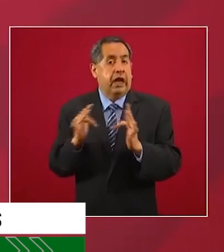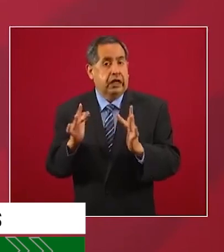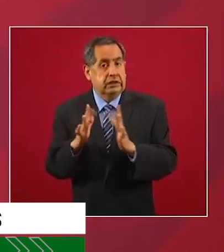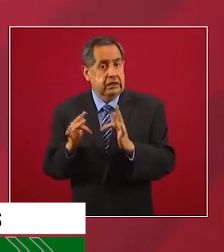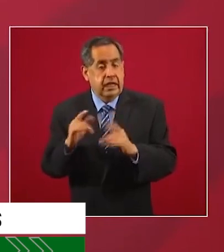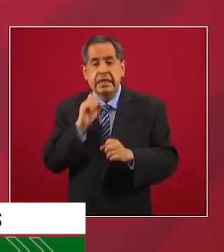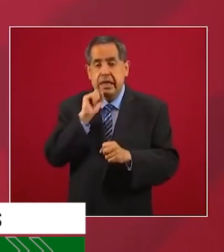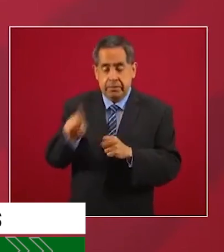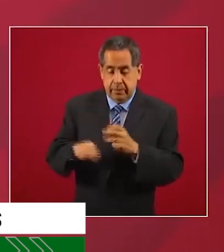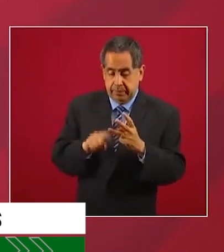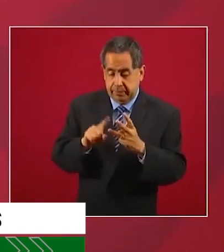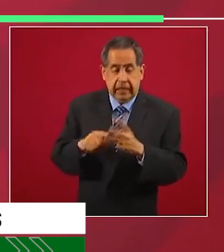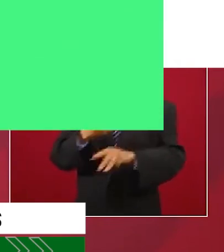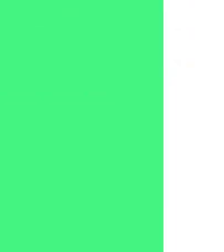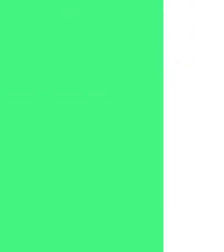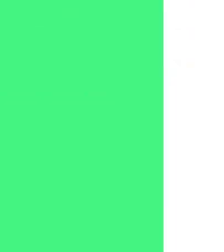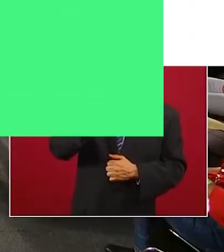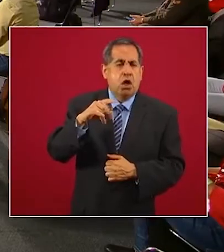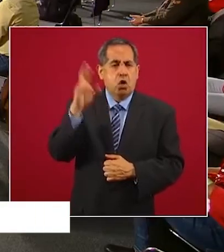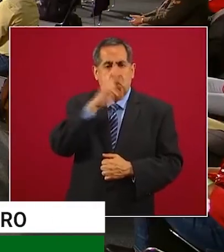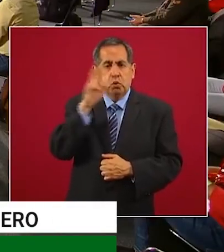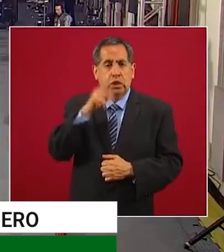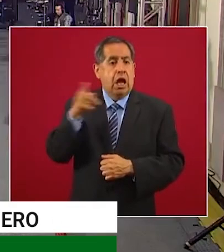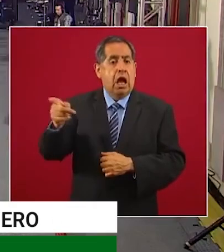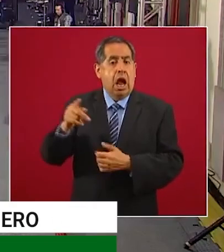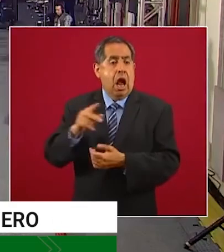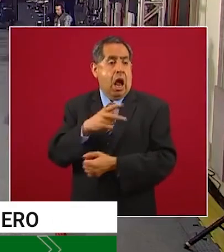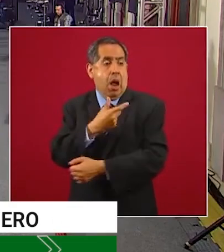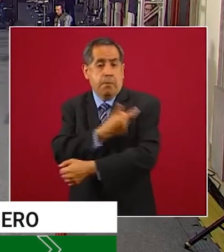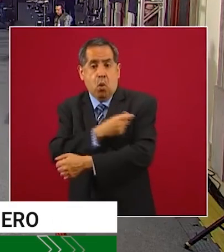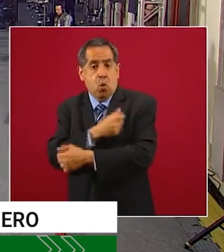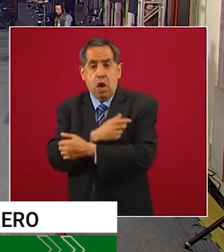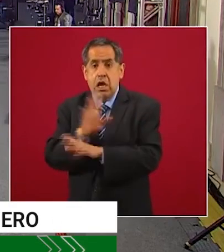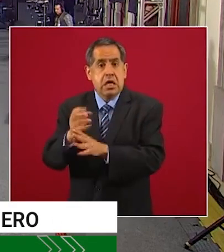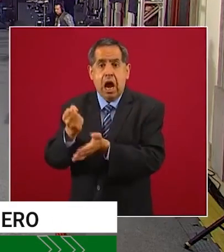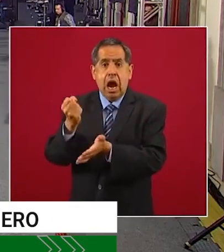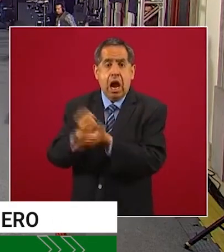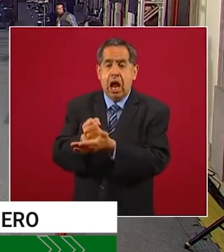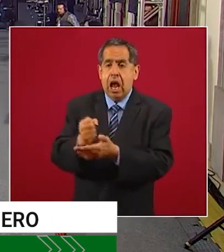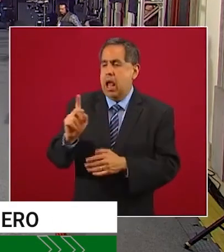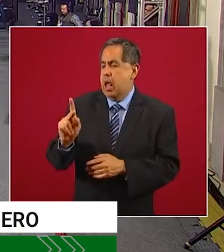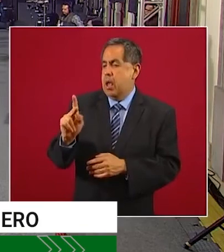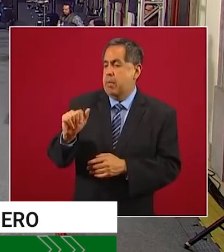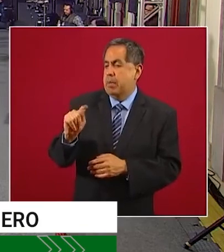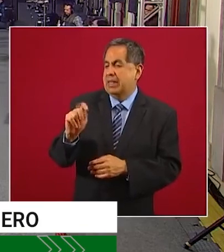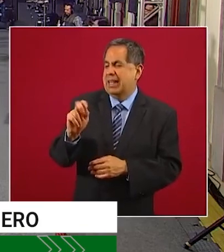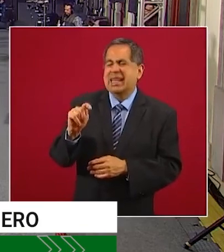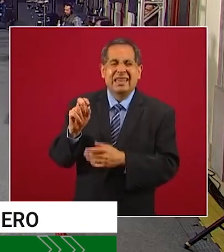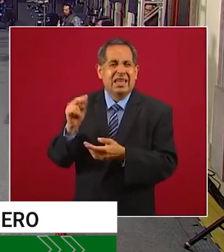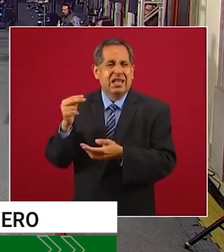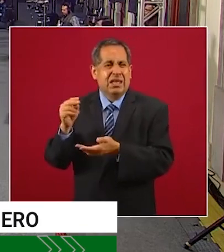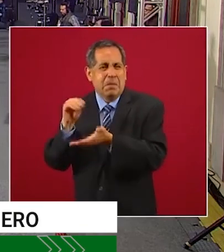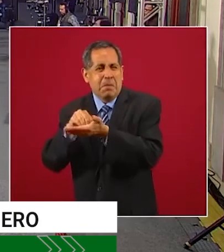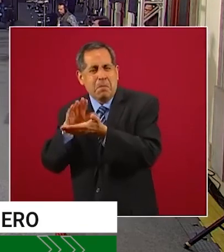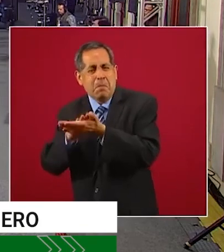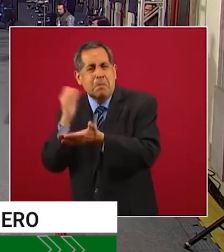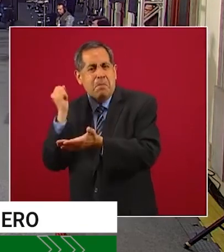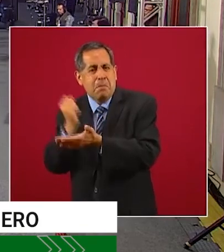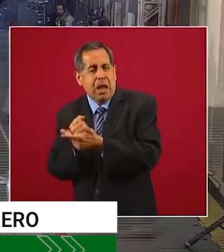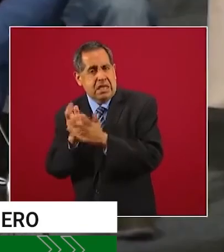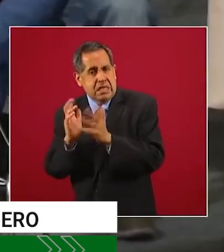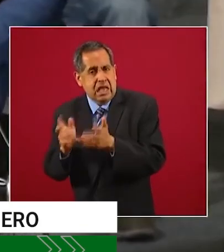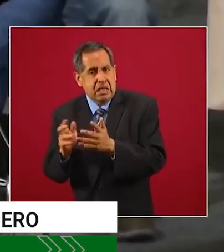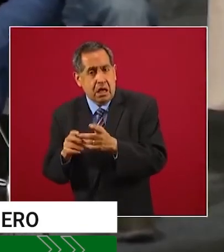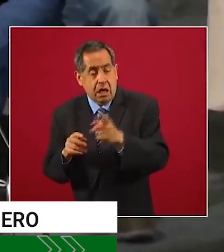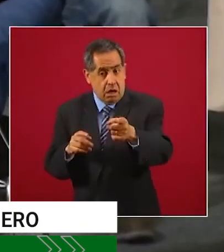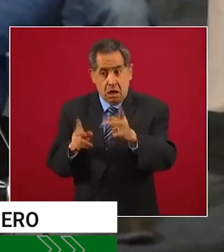Francia, otra en Estados Unidos. López Obrador aseguró que si la vacuna contra COVID-19 de Rusia da resultados eficaces, él